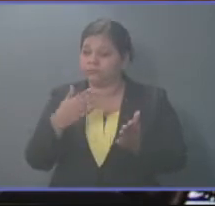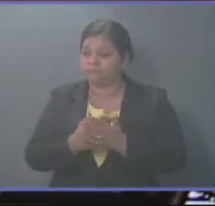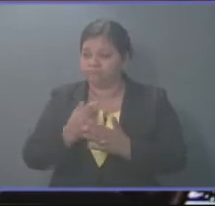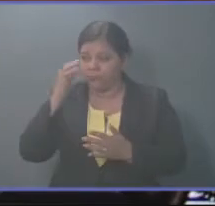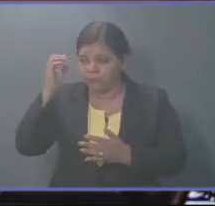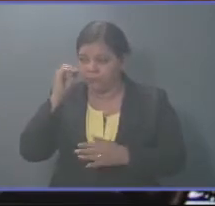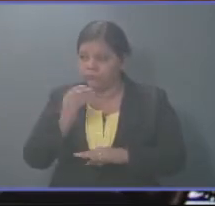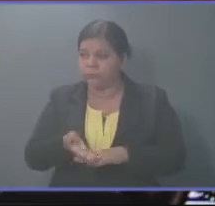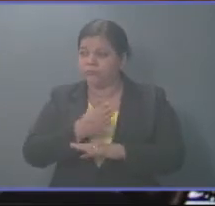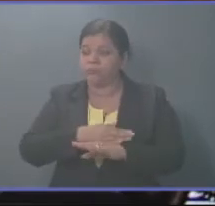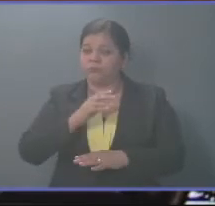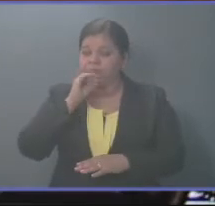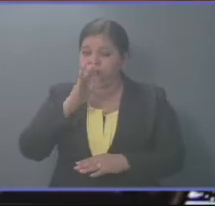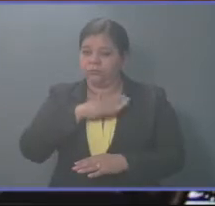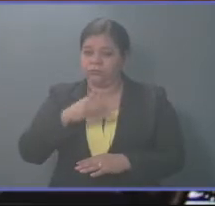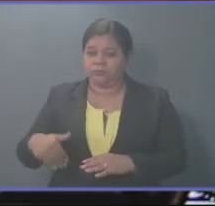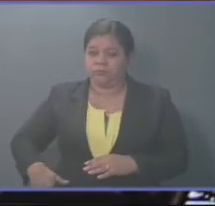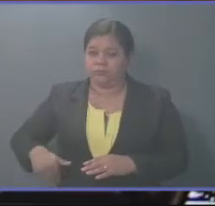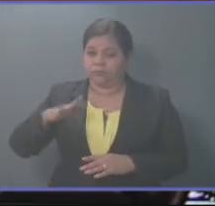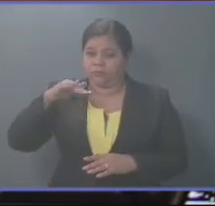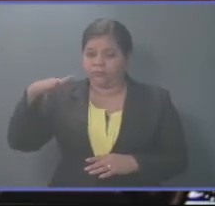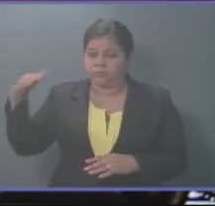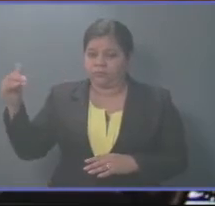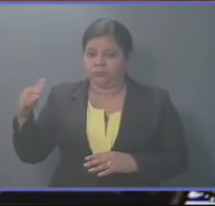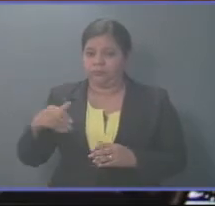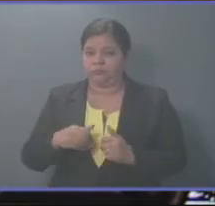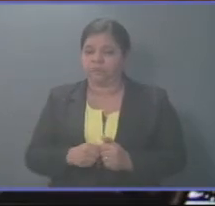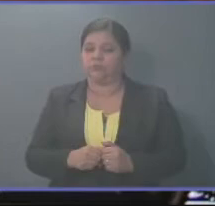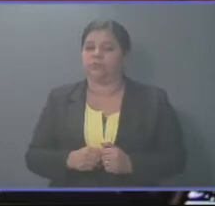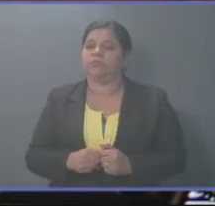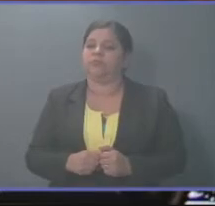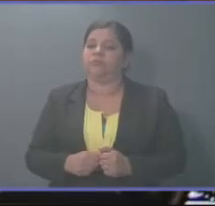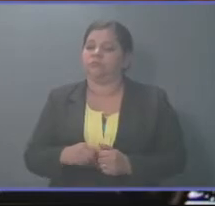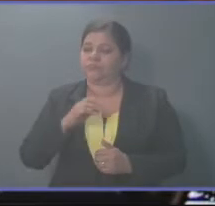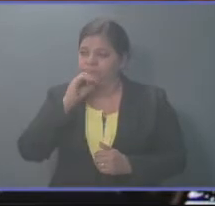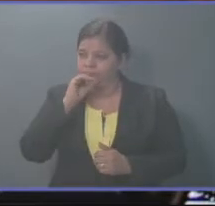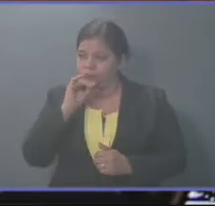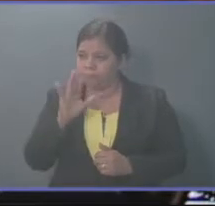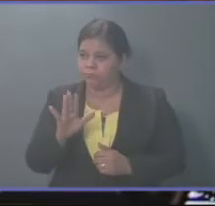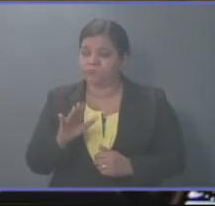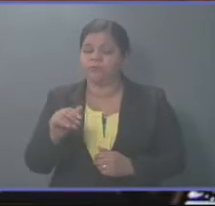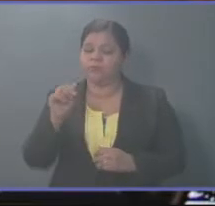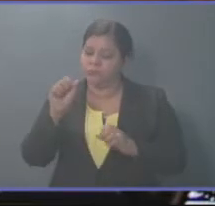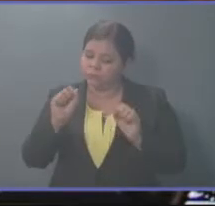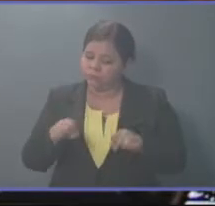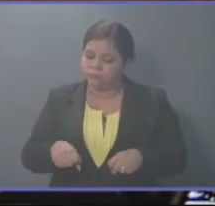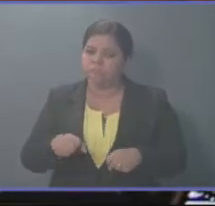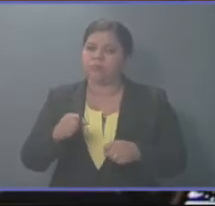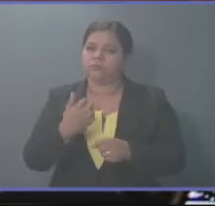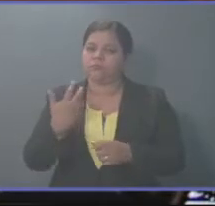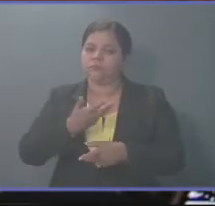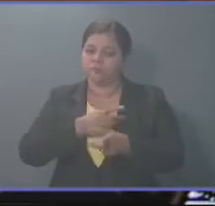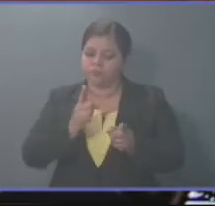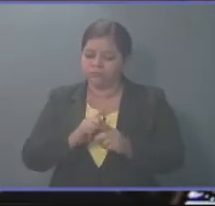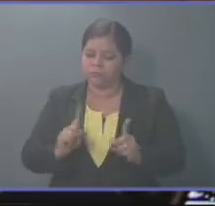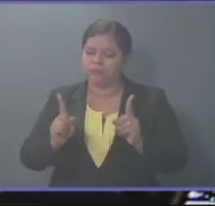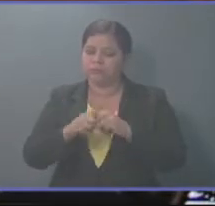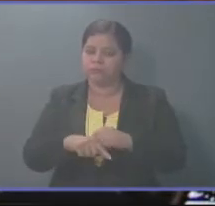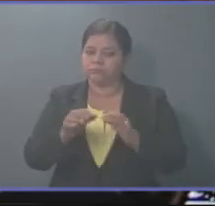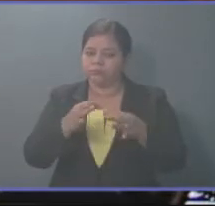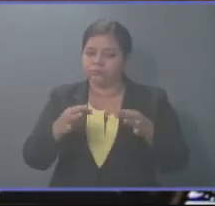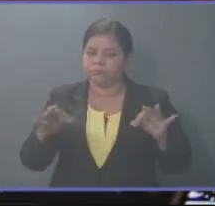argumentaciones vertidas por el Presidente de la República son atendibles, por lo que es procedente modificar el